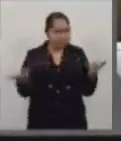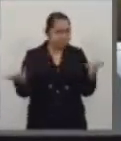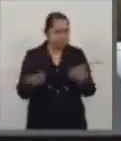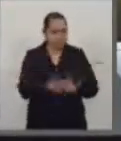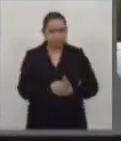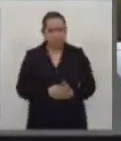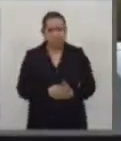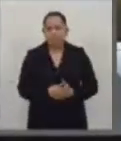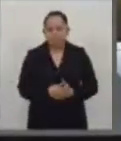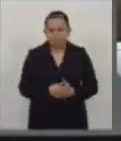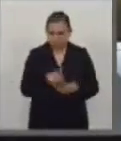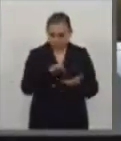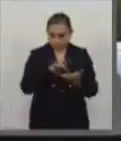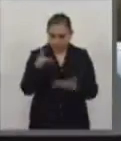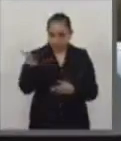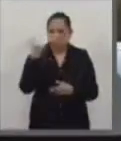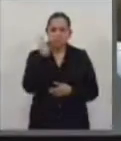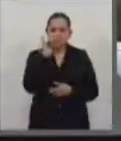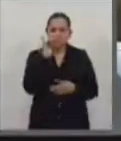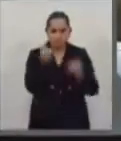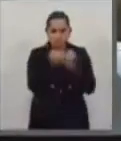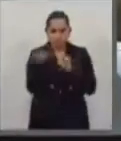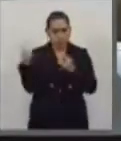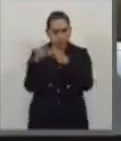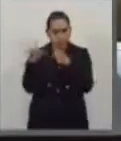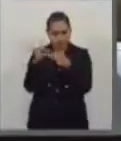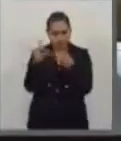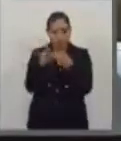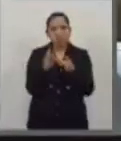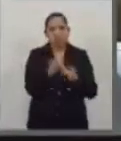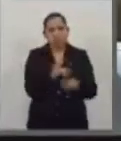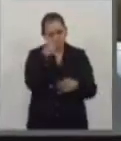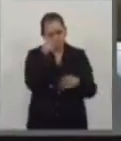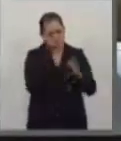diputado, quedan registradas sus expresiones en el diario de los debates y nos ha solicitado el uso de...